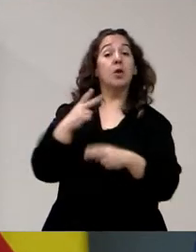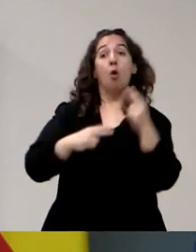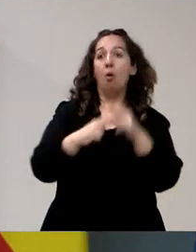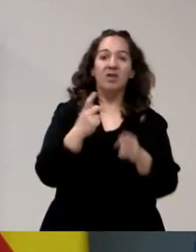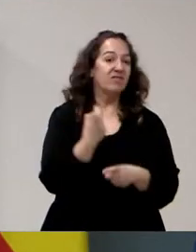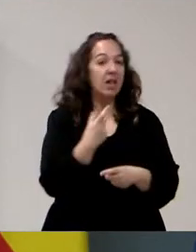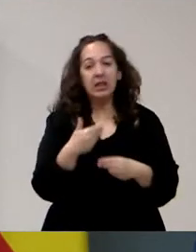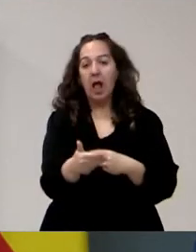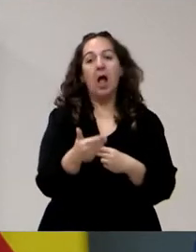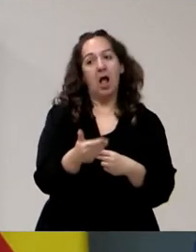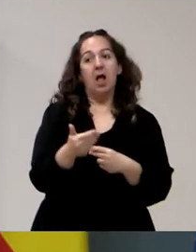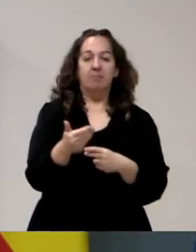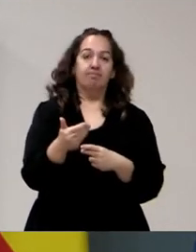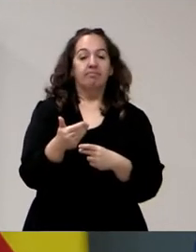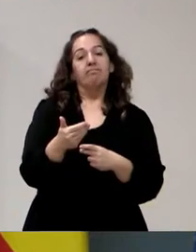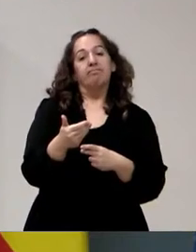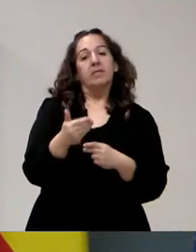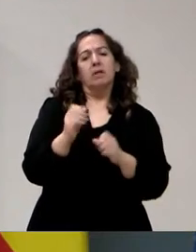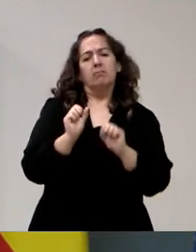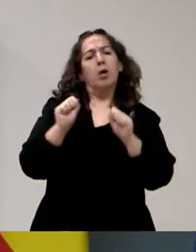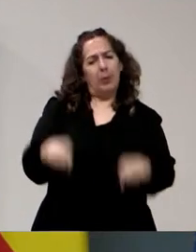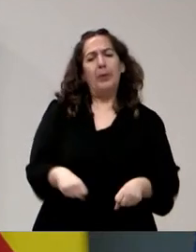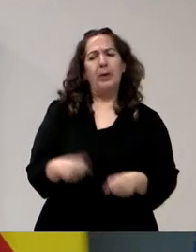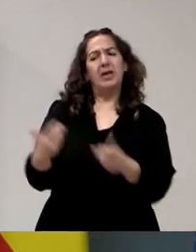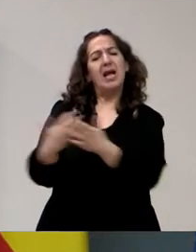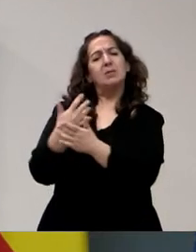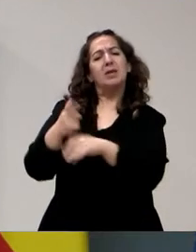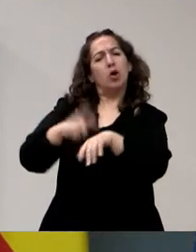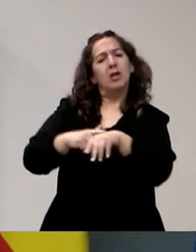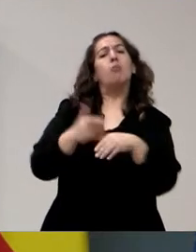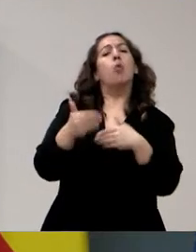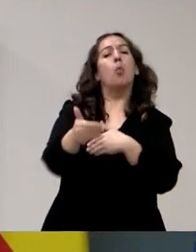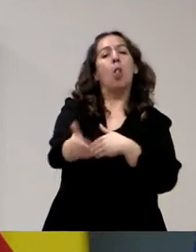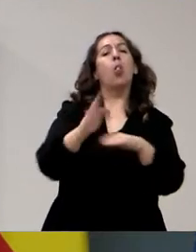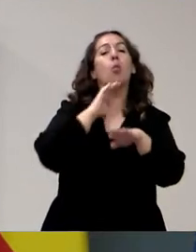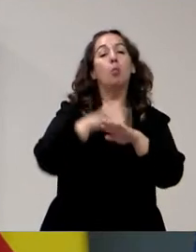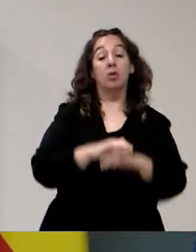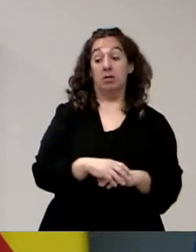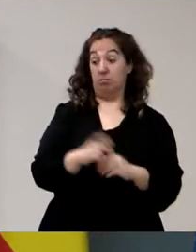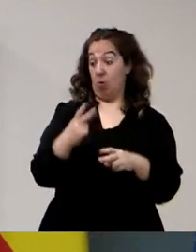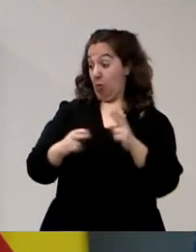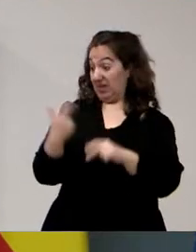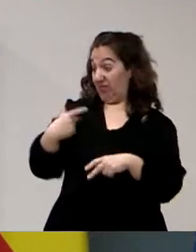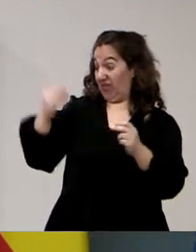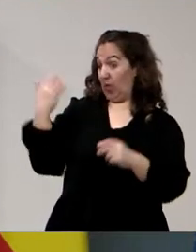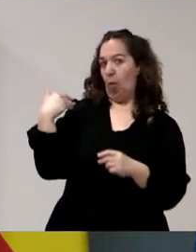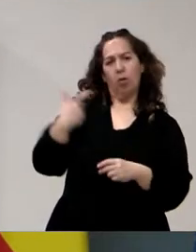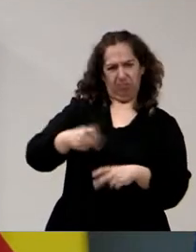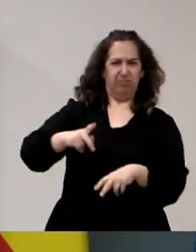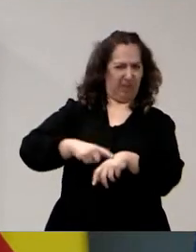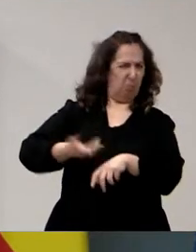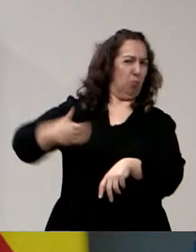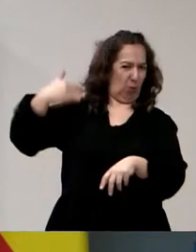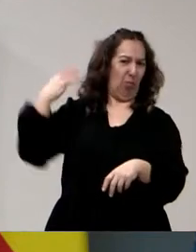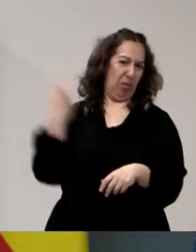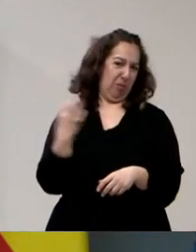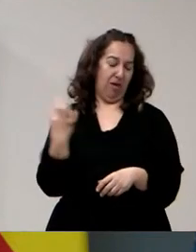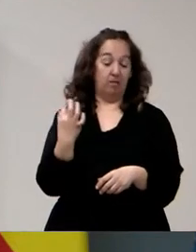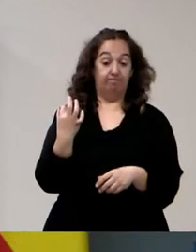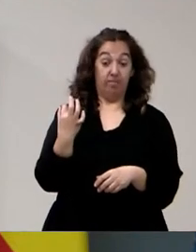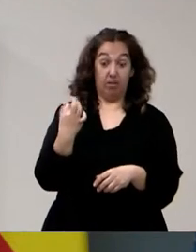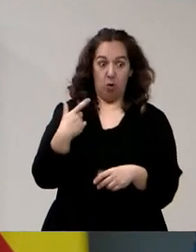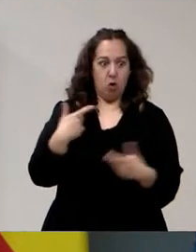que acumulan importante retraso obras que tenían que haber estado terminadas hace tiempo que son de Vital